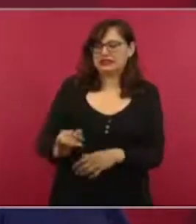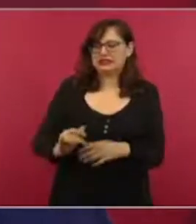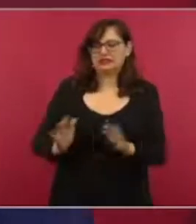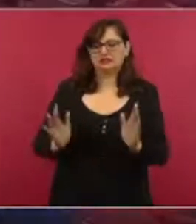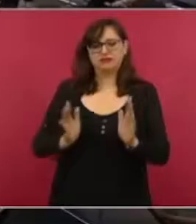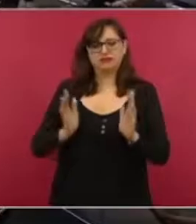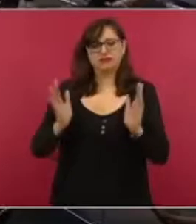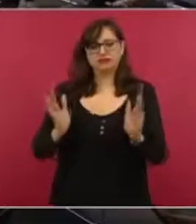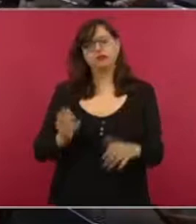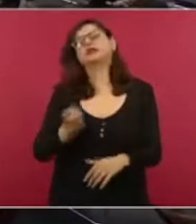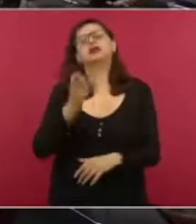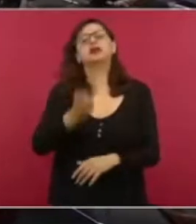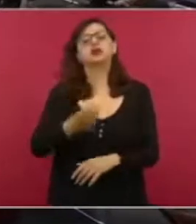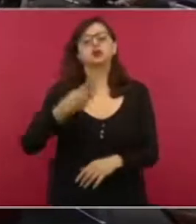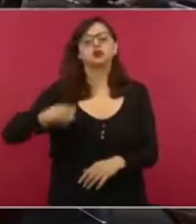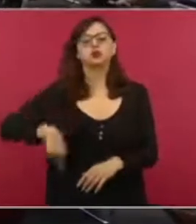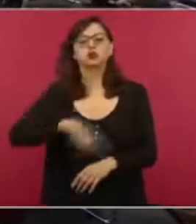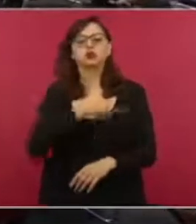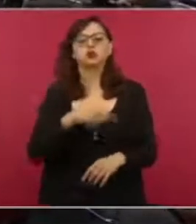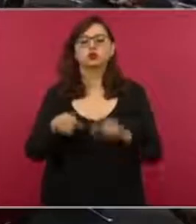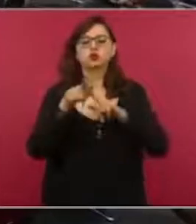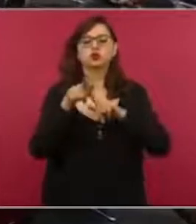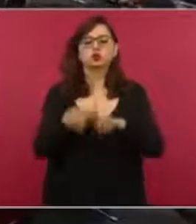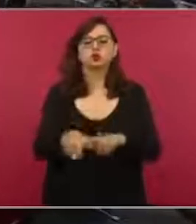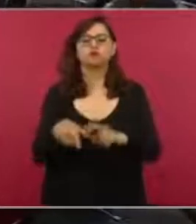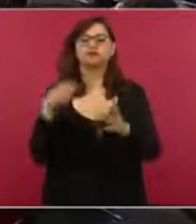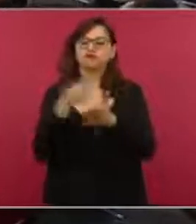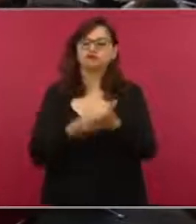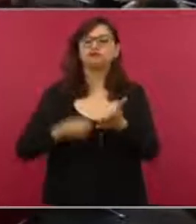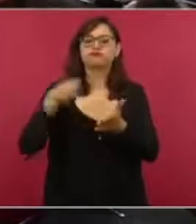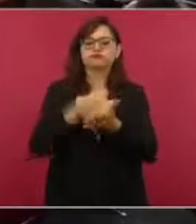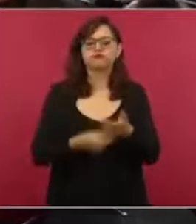Entonces, por eso vamos a seguir tratando estos temas.